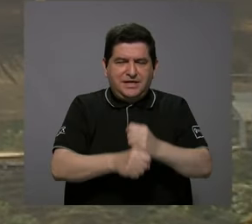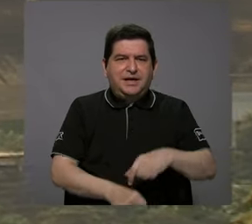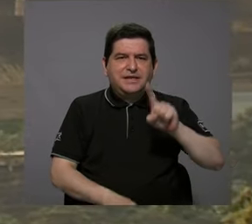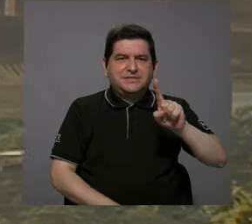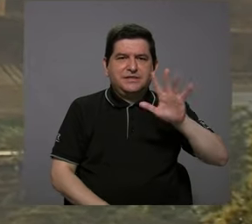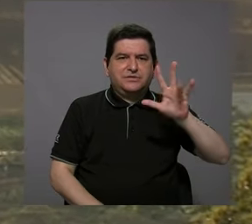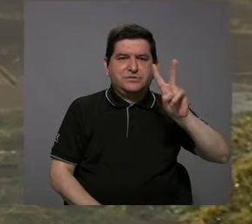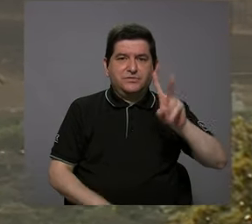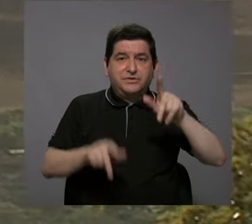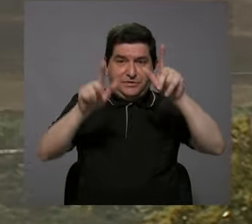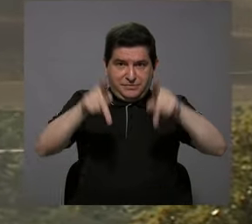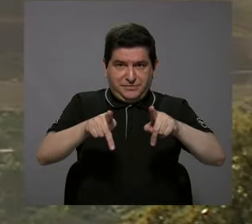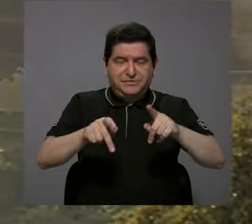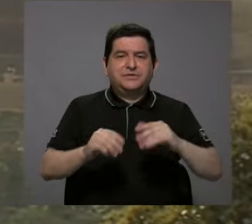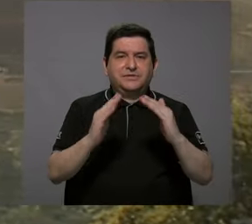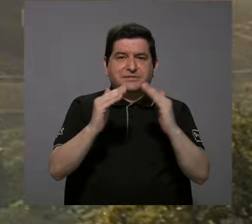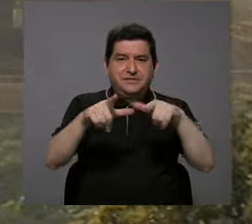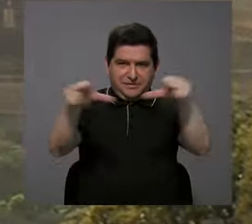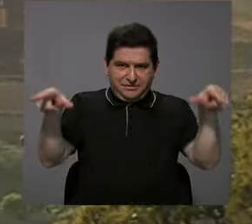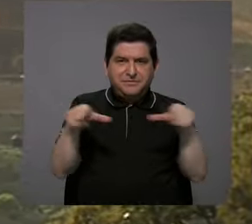a 152